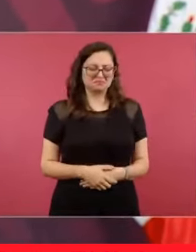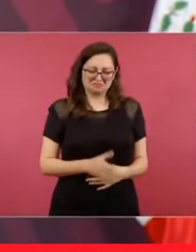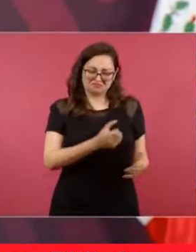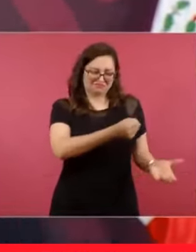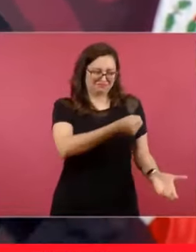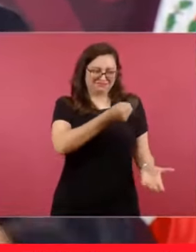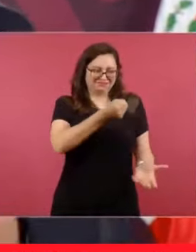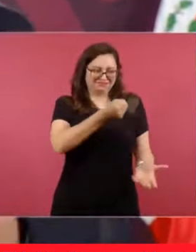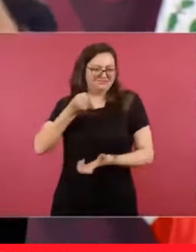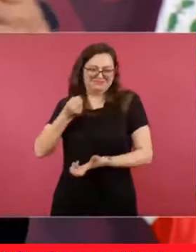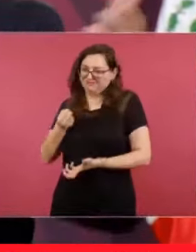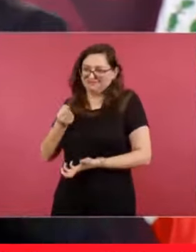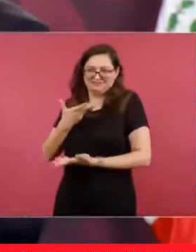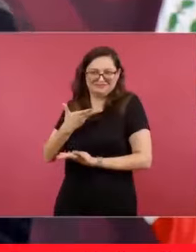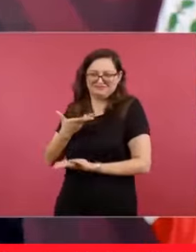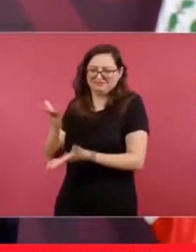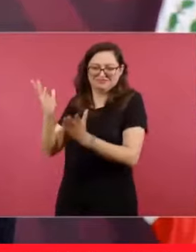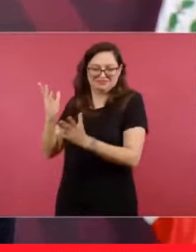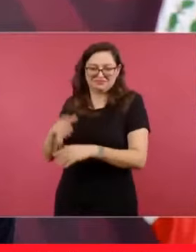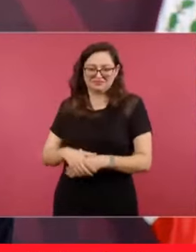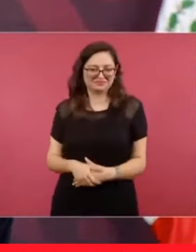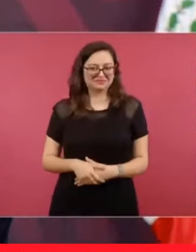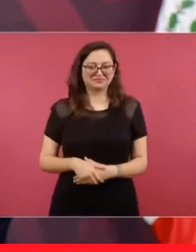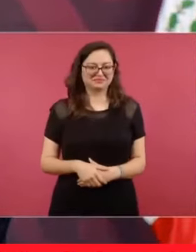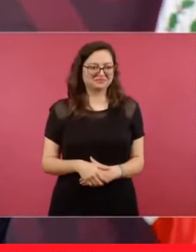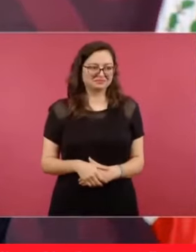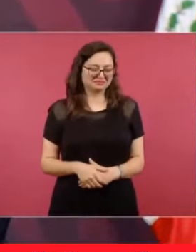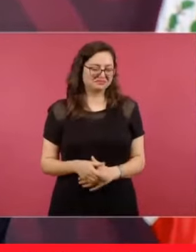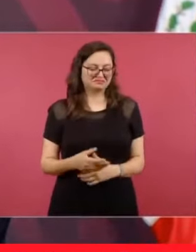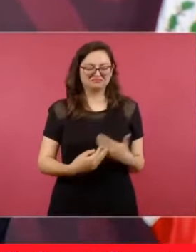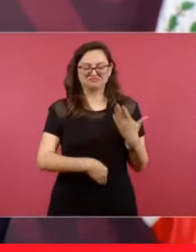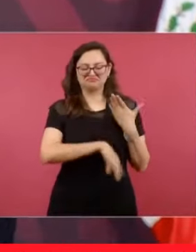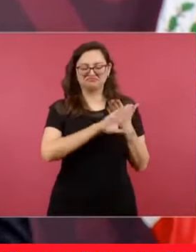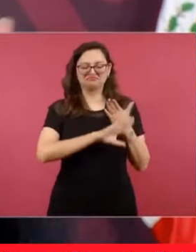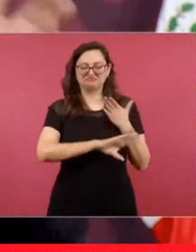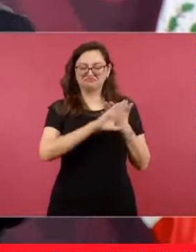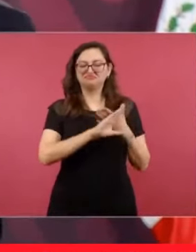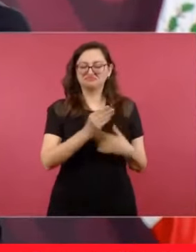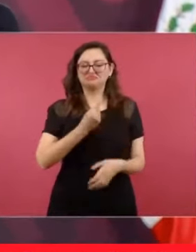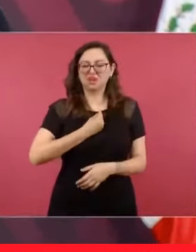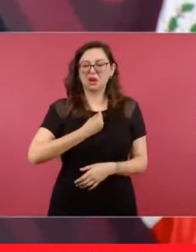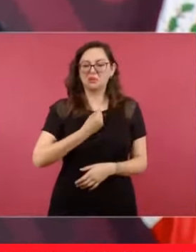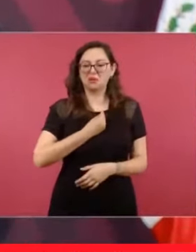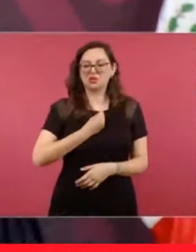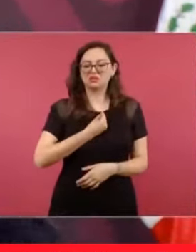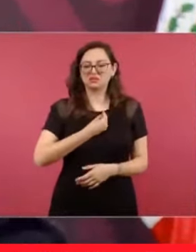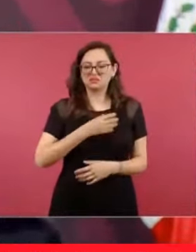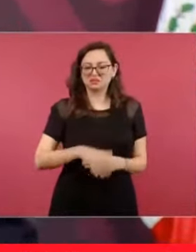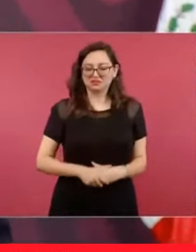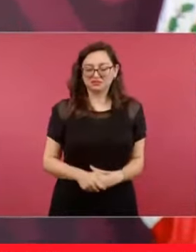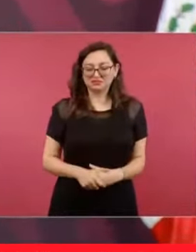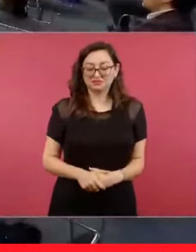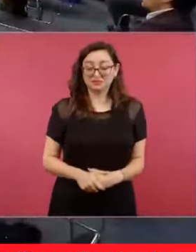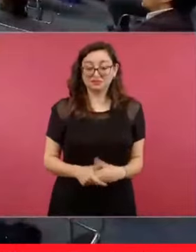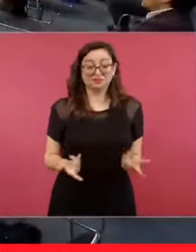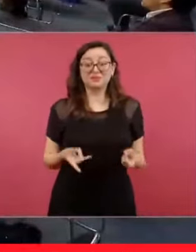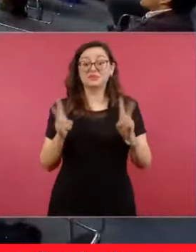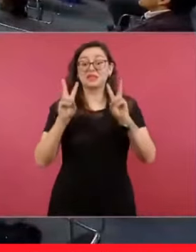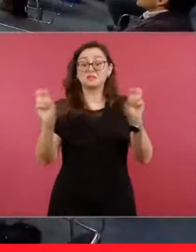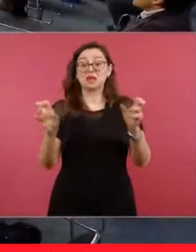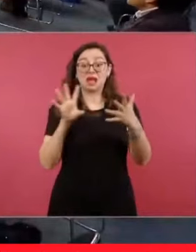enojo hablamos de los reclusorios estaba llegando rosela